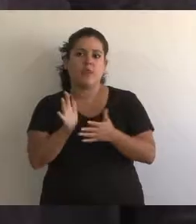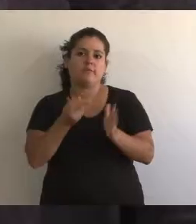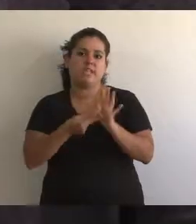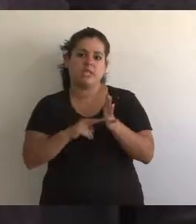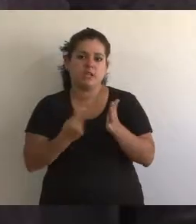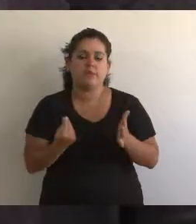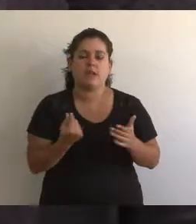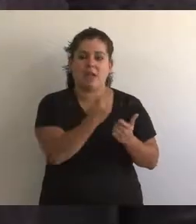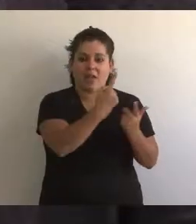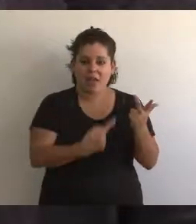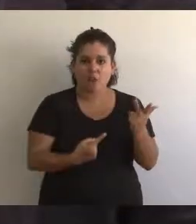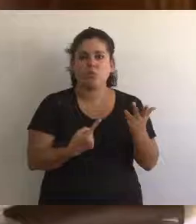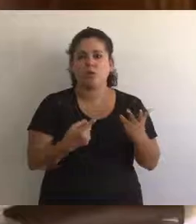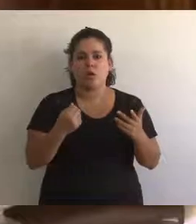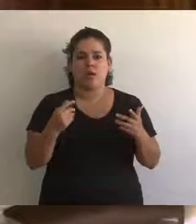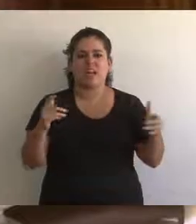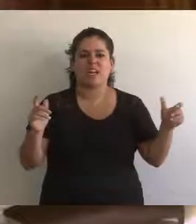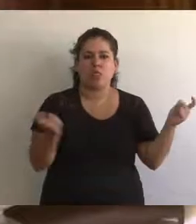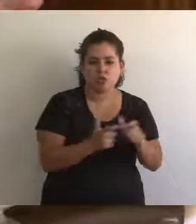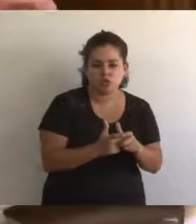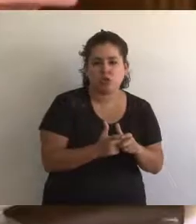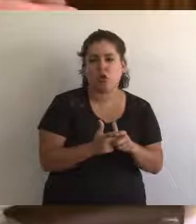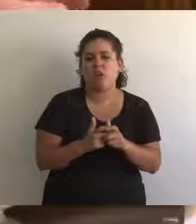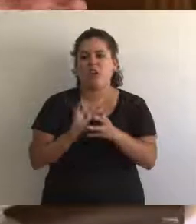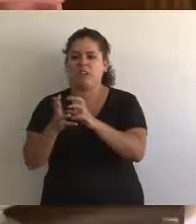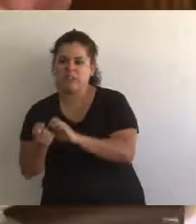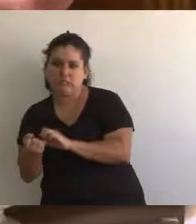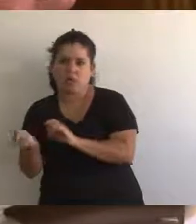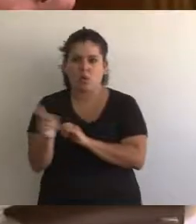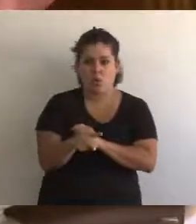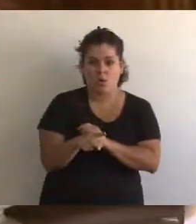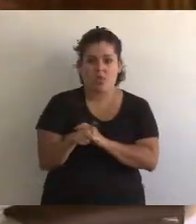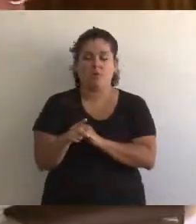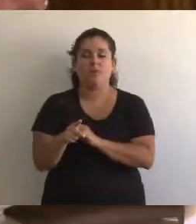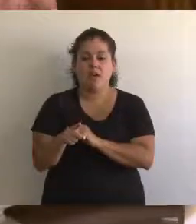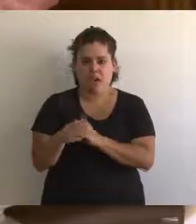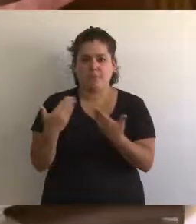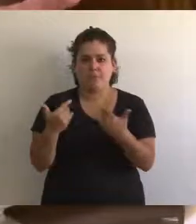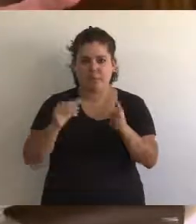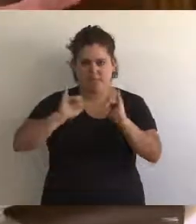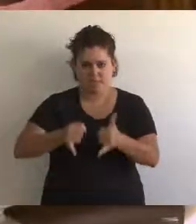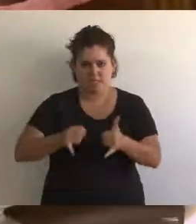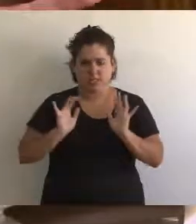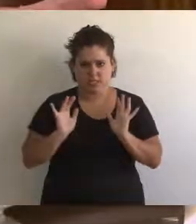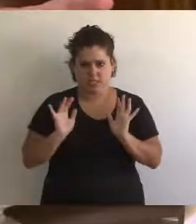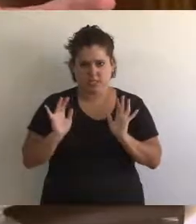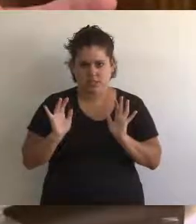de lo que significa cada uno, primero reducción y reutilización, más o menos se puede hacer desde